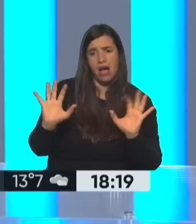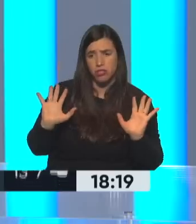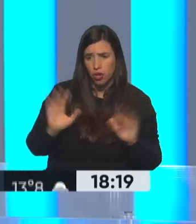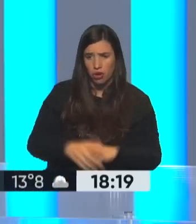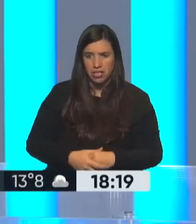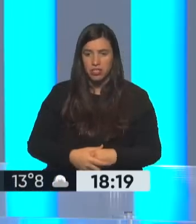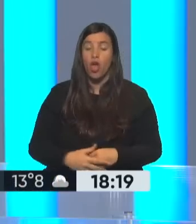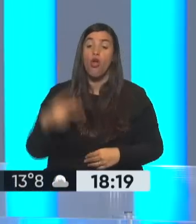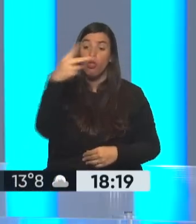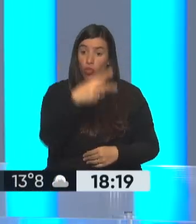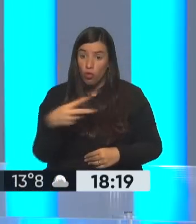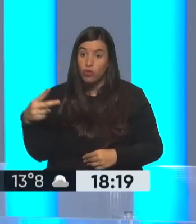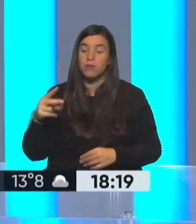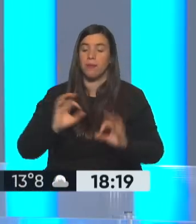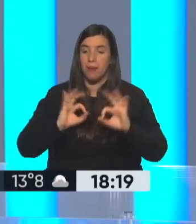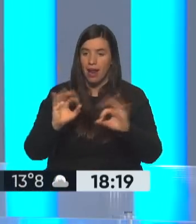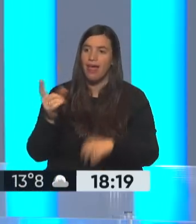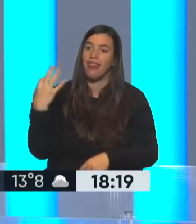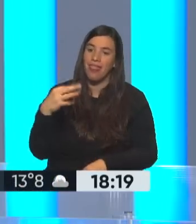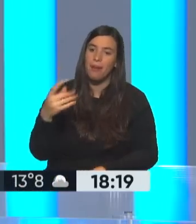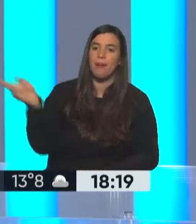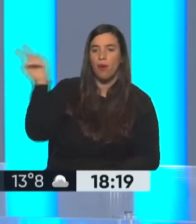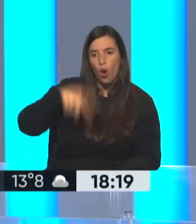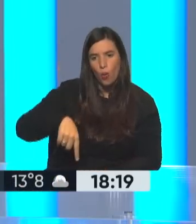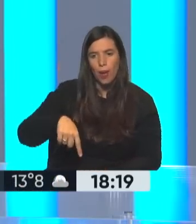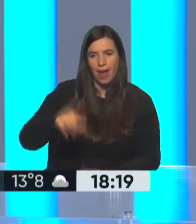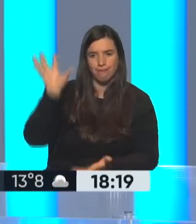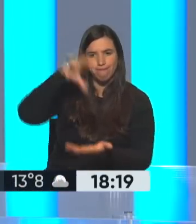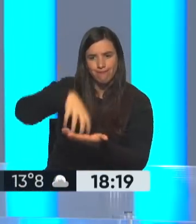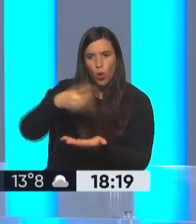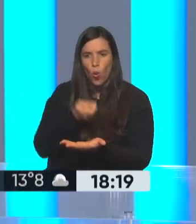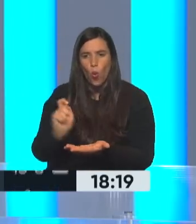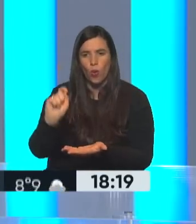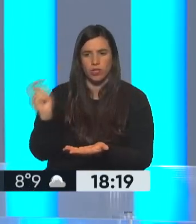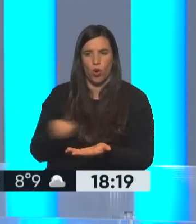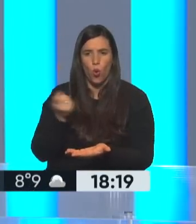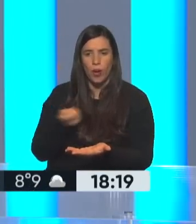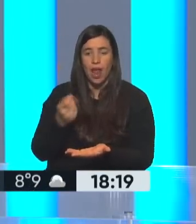semanas tiene que volver a la Cámara donde se hacen los juicios de los jubilados a coser expedientes.